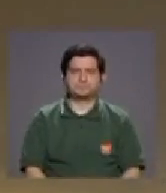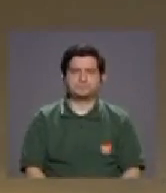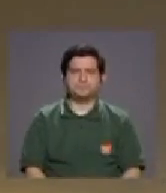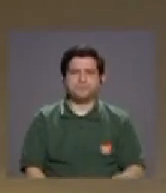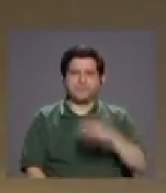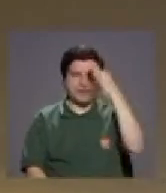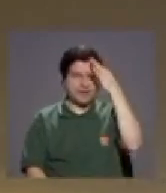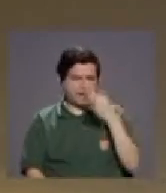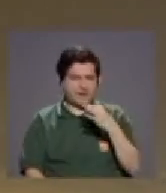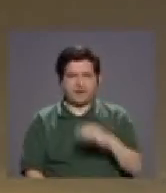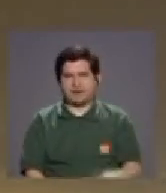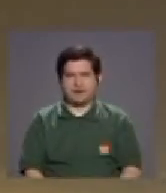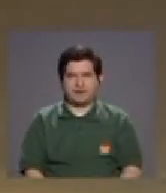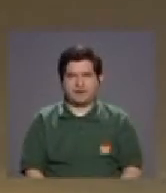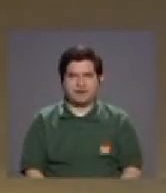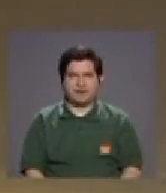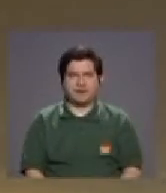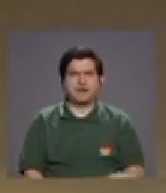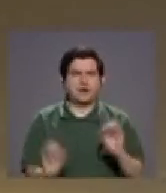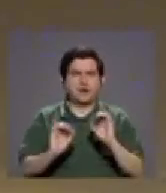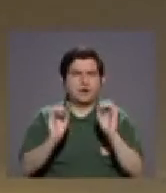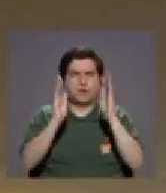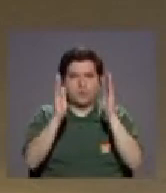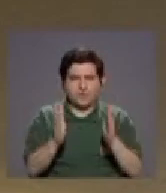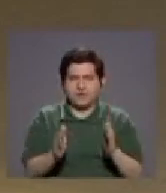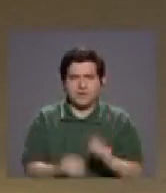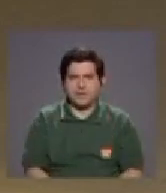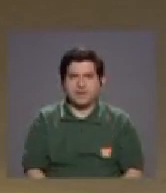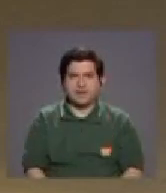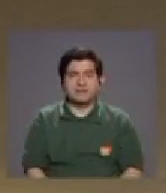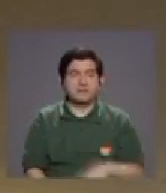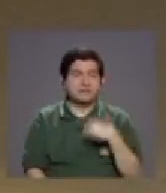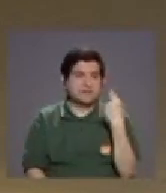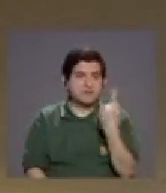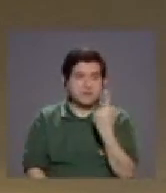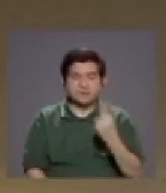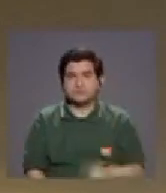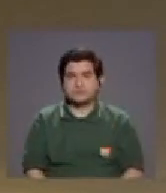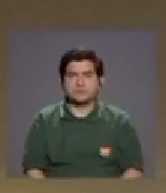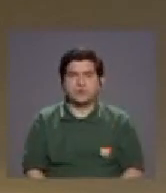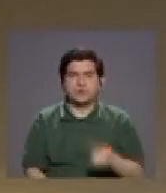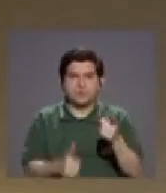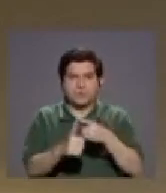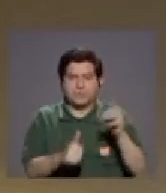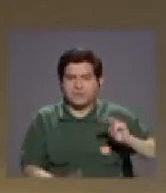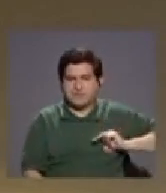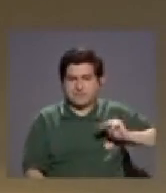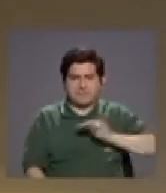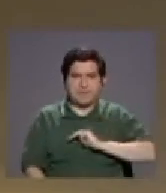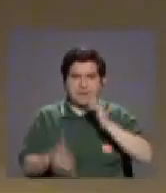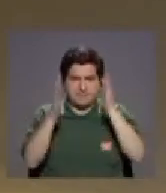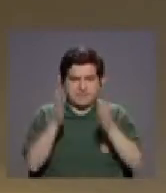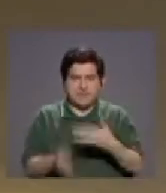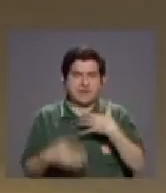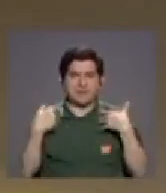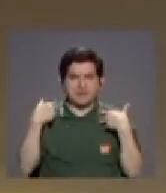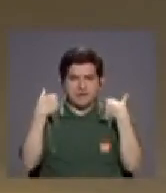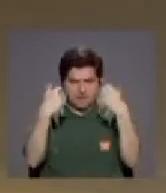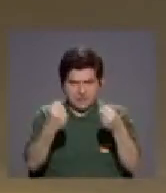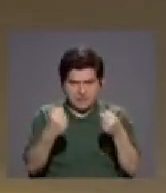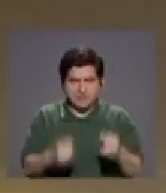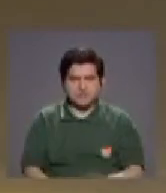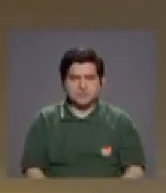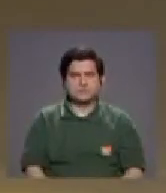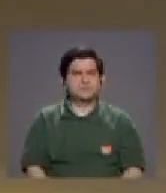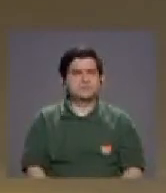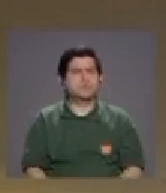creo que nadie, excepto el primer ministro de Salud, que estuvo en